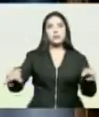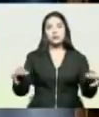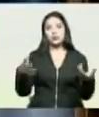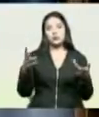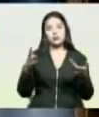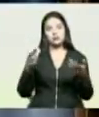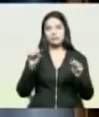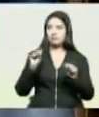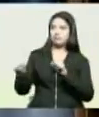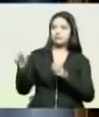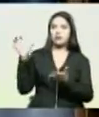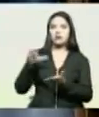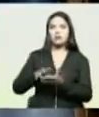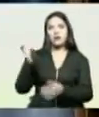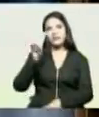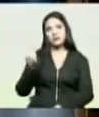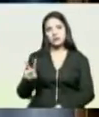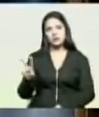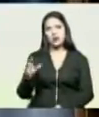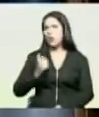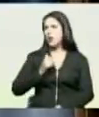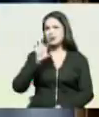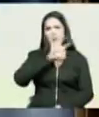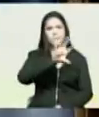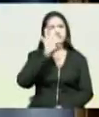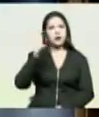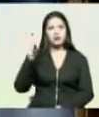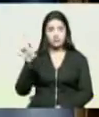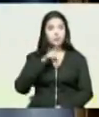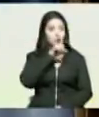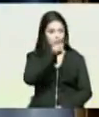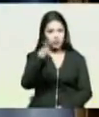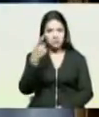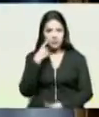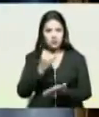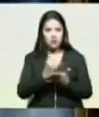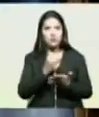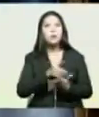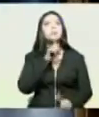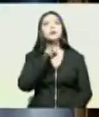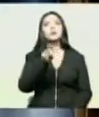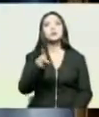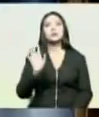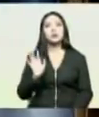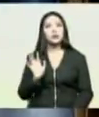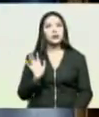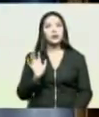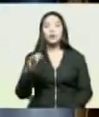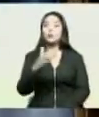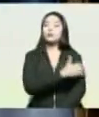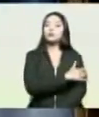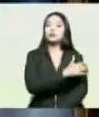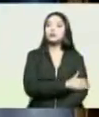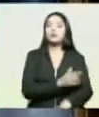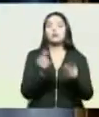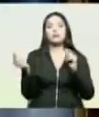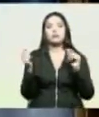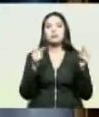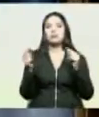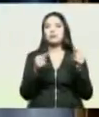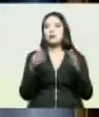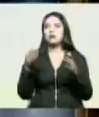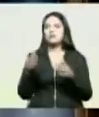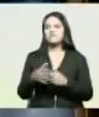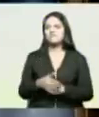adversan al Estado venezolano. Que en cualquier país, hagan la encuesta, en cualquier país, la oposición discute, contradice